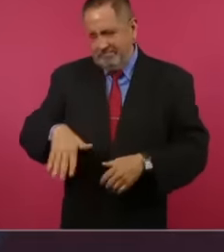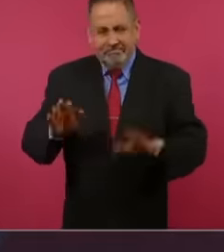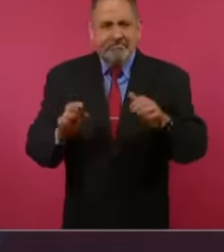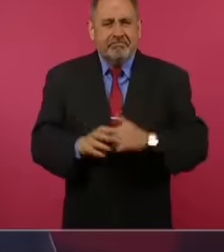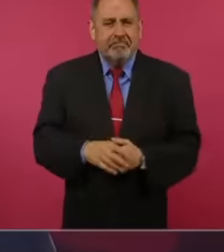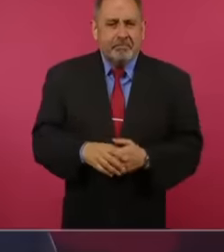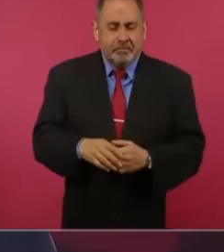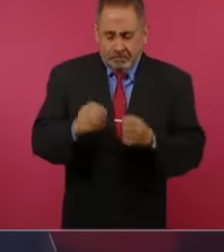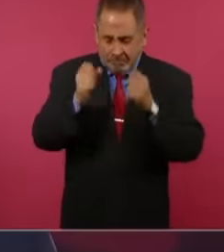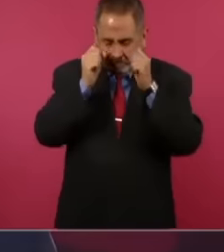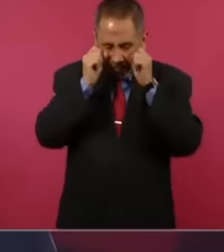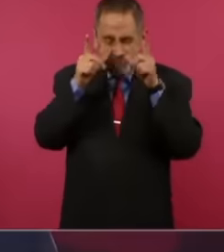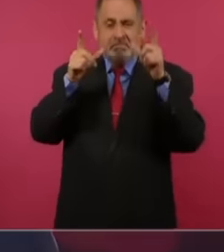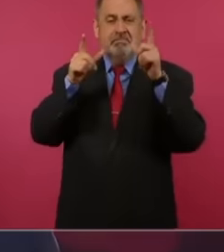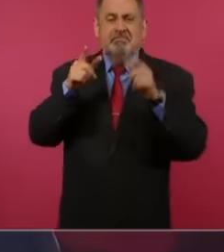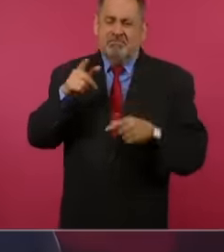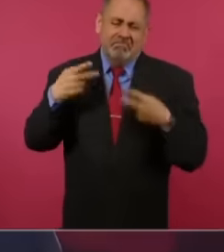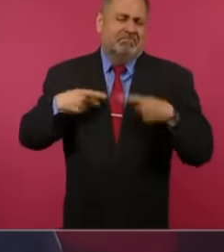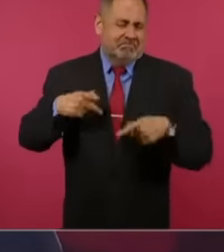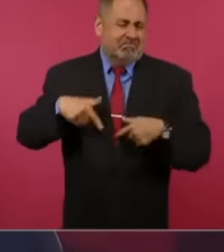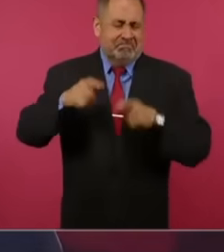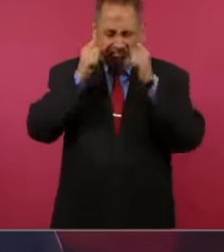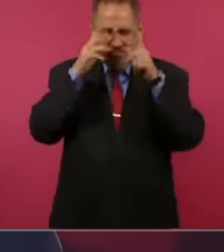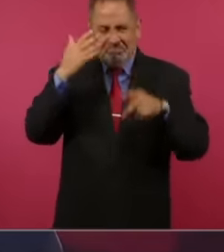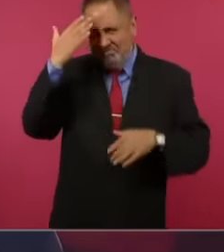el más despierto del mundo.